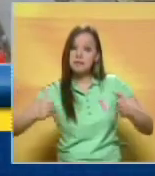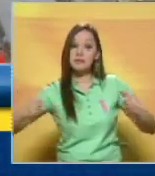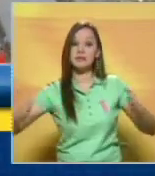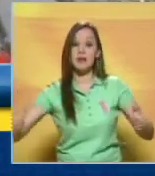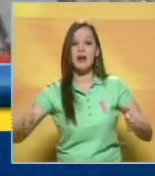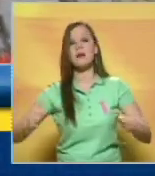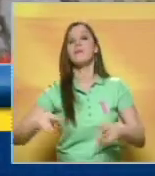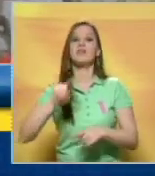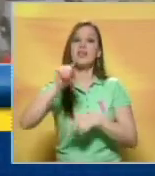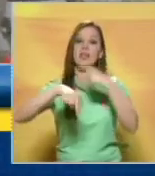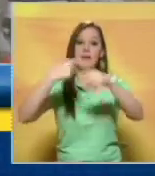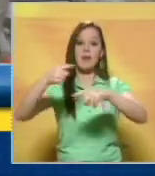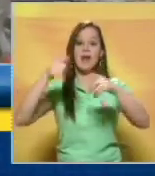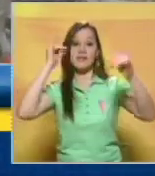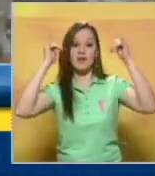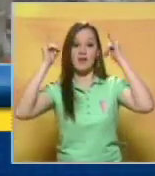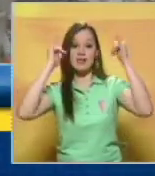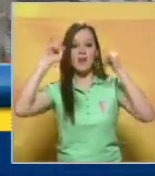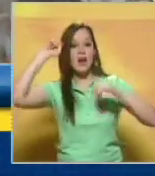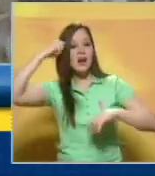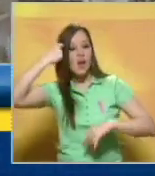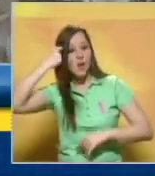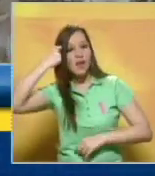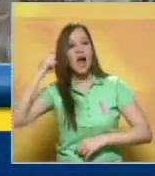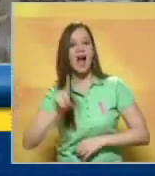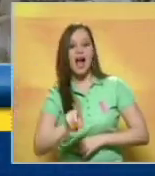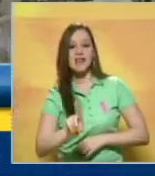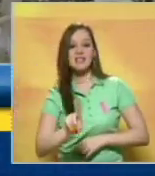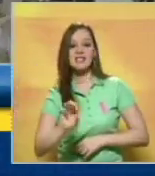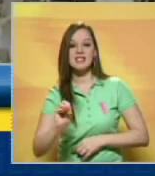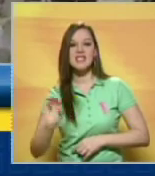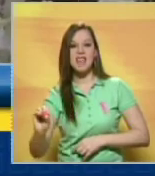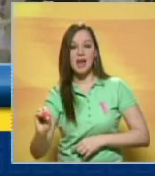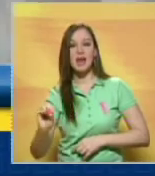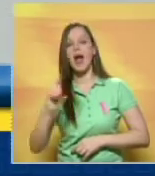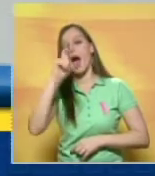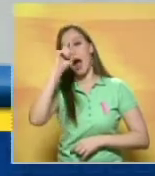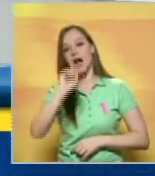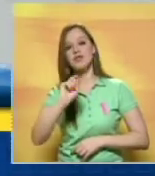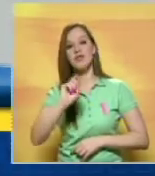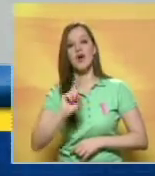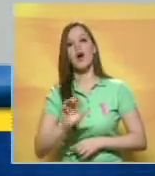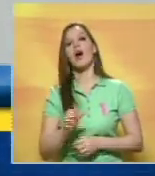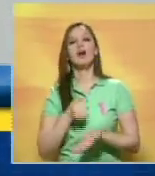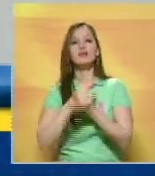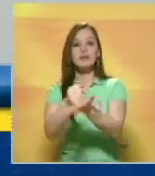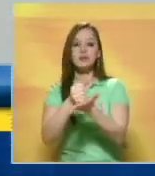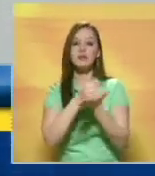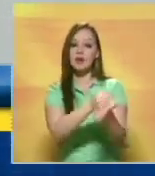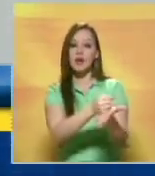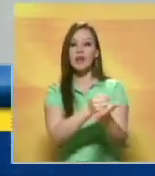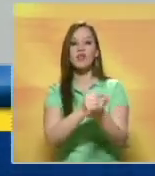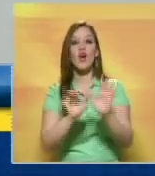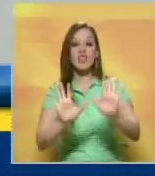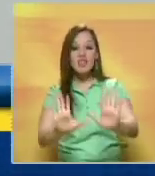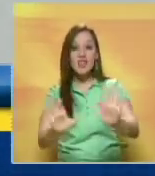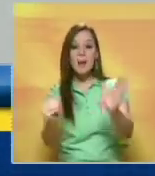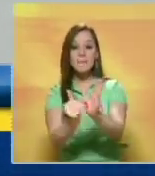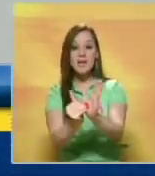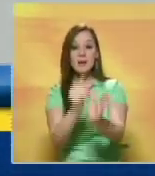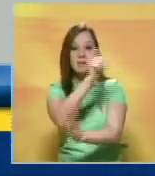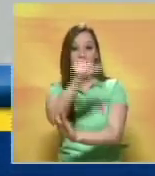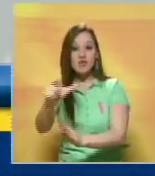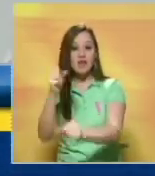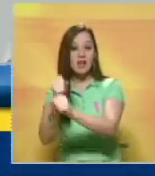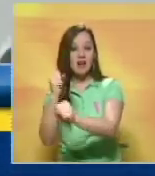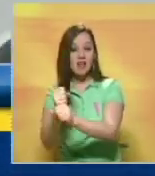para celebrar, para conmemorar estos 100 años. Los colaboradores, pues unos 10.000 que tiene ya la autoridad del Canal de Panamá hoy,